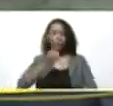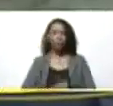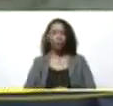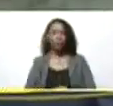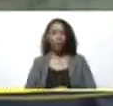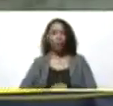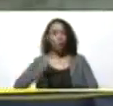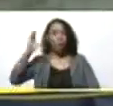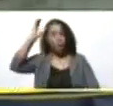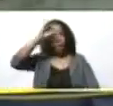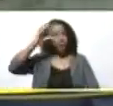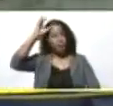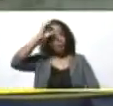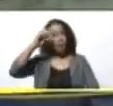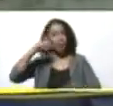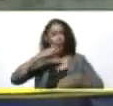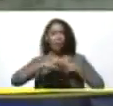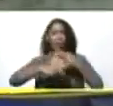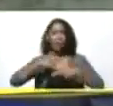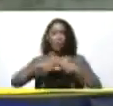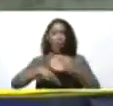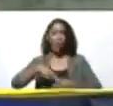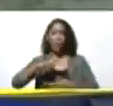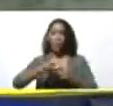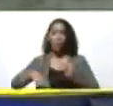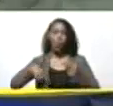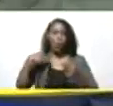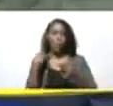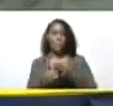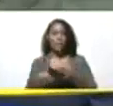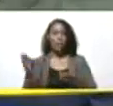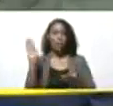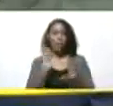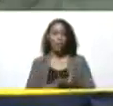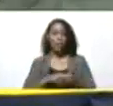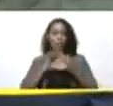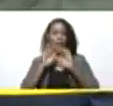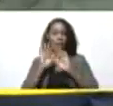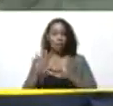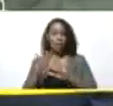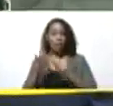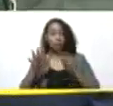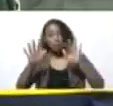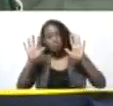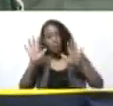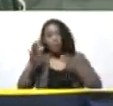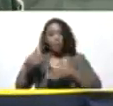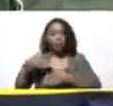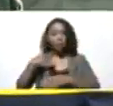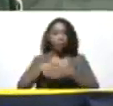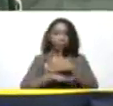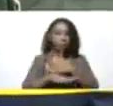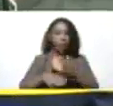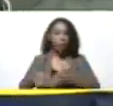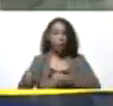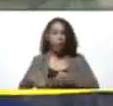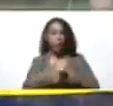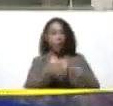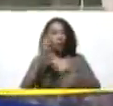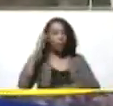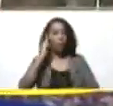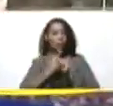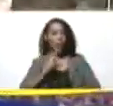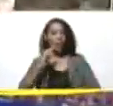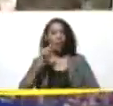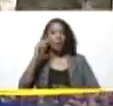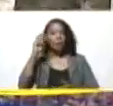su conciencia revolucionaria. Nunca más será necesario, mientras transitemos los caminos de Bolívar, de Sucre,